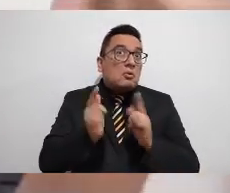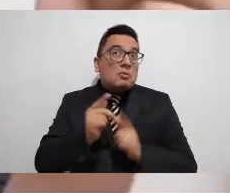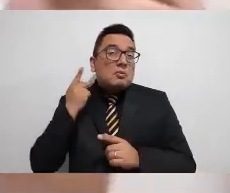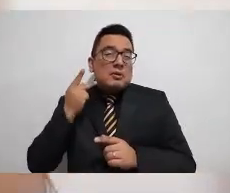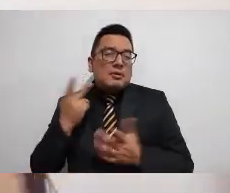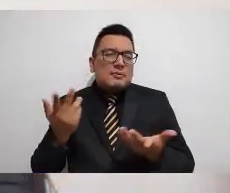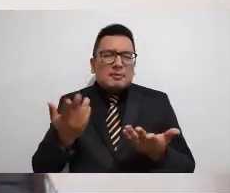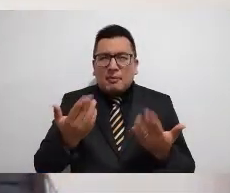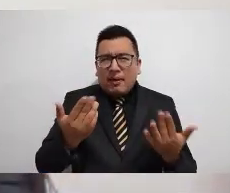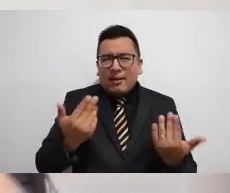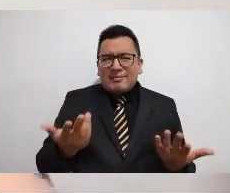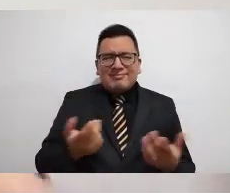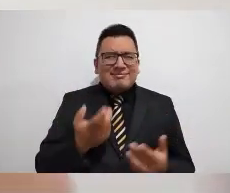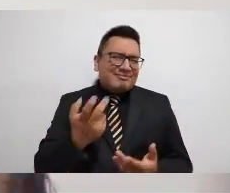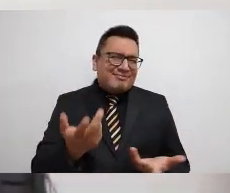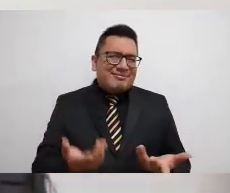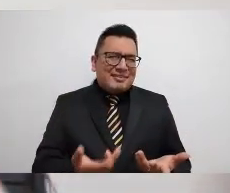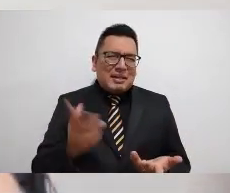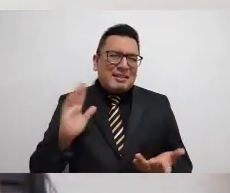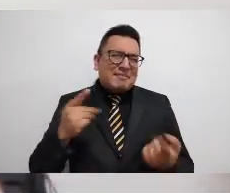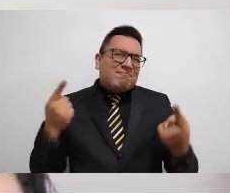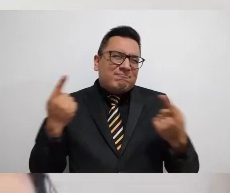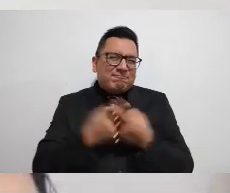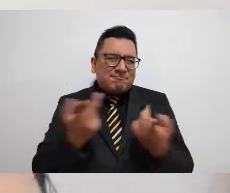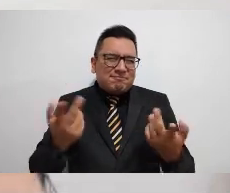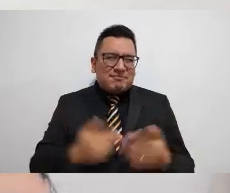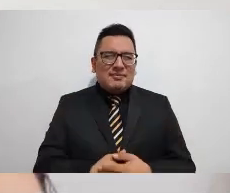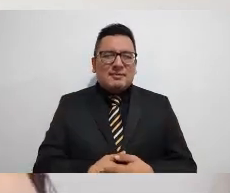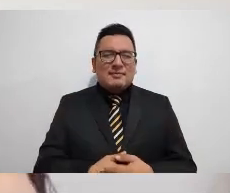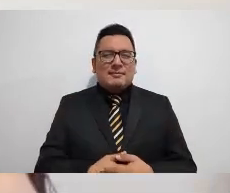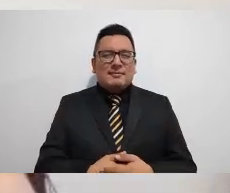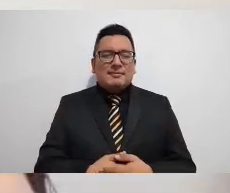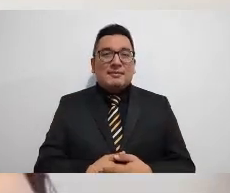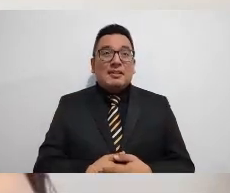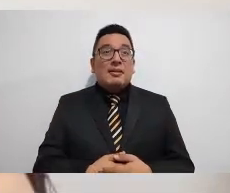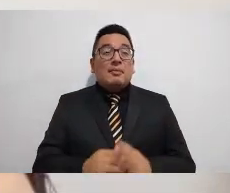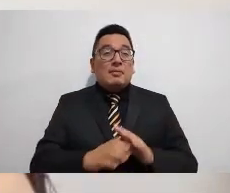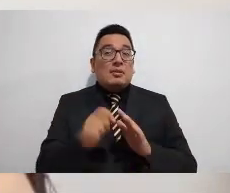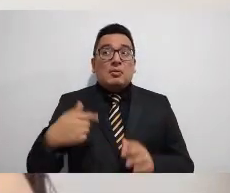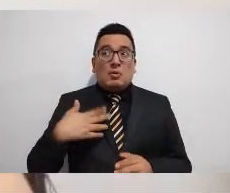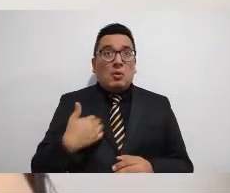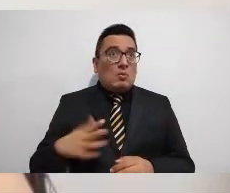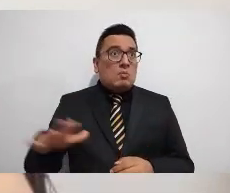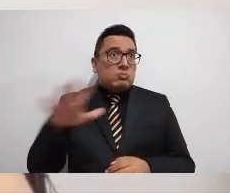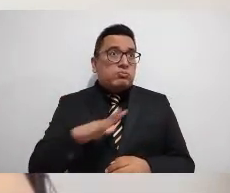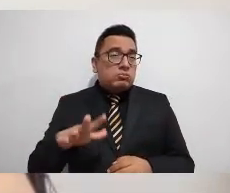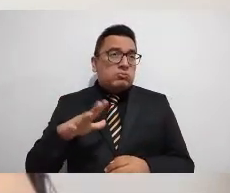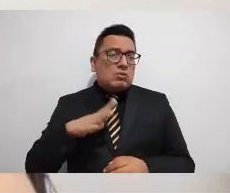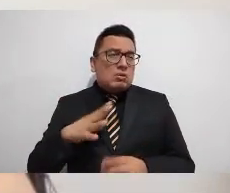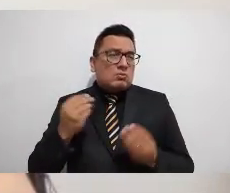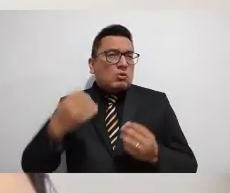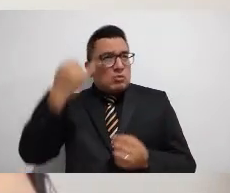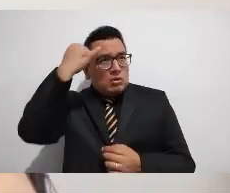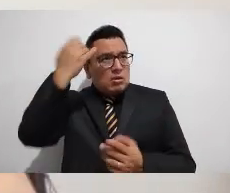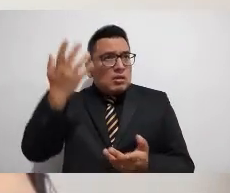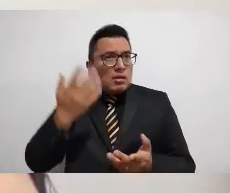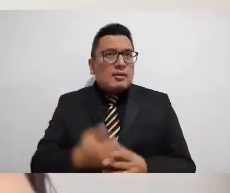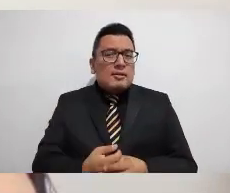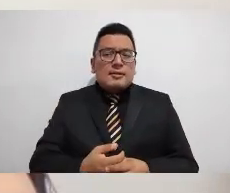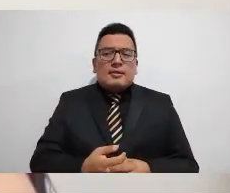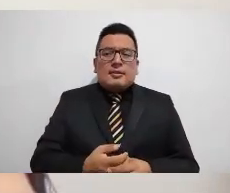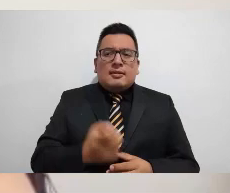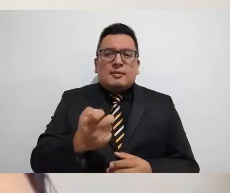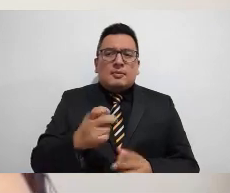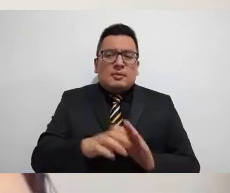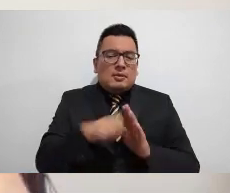esta contradicción, ¿no? Yo pertenezco a ese distrito. La mayoría somos indígenas en ese distrito. Entonces, en